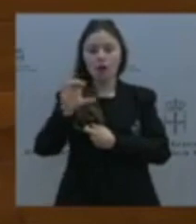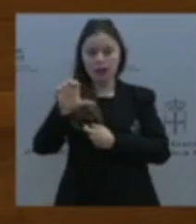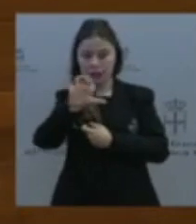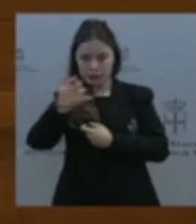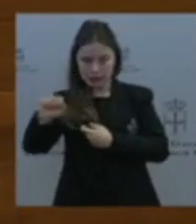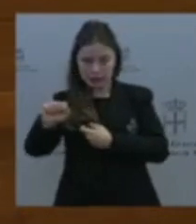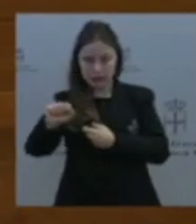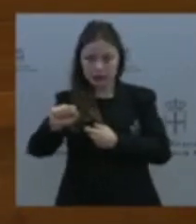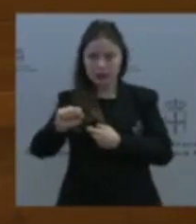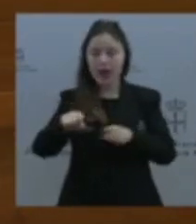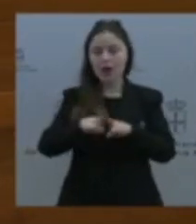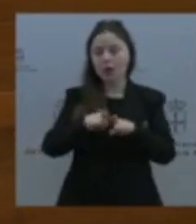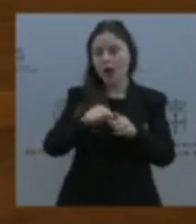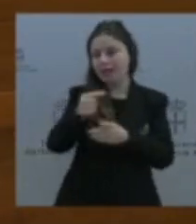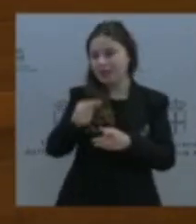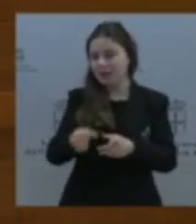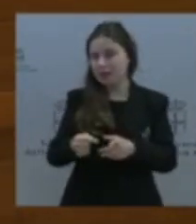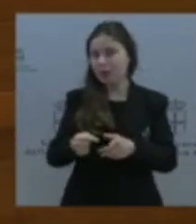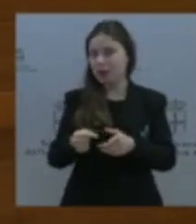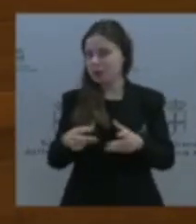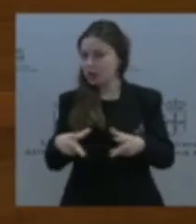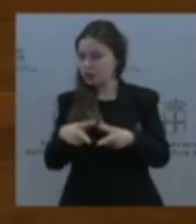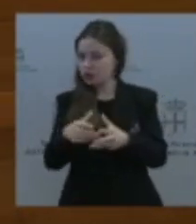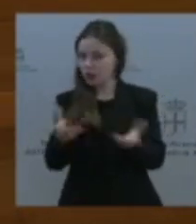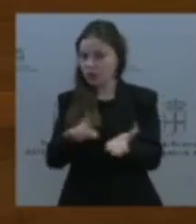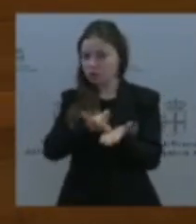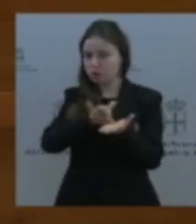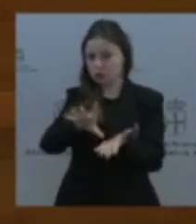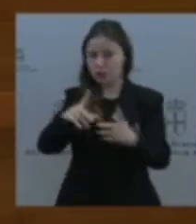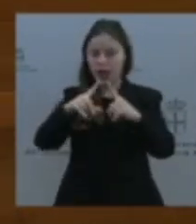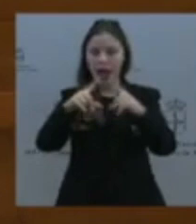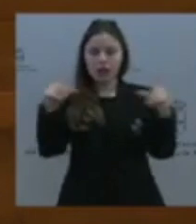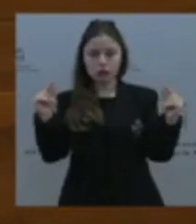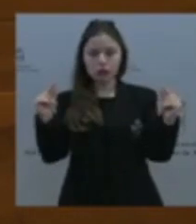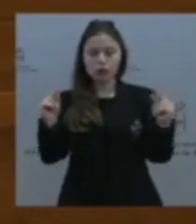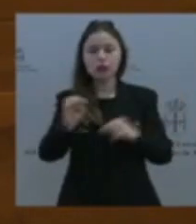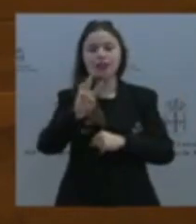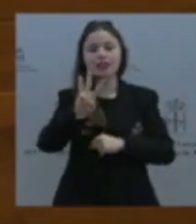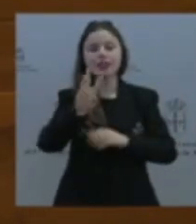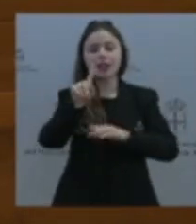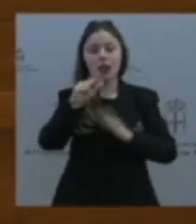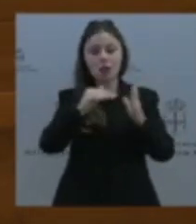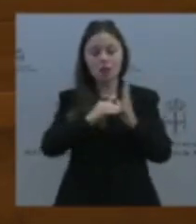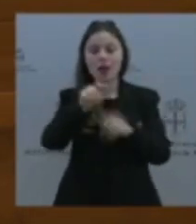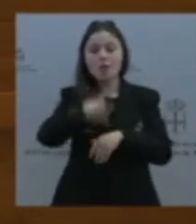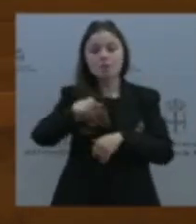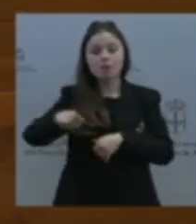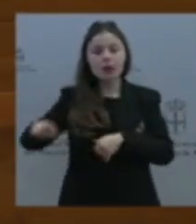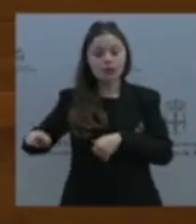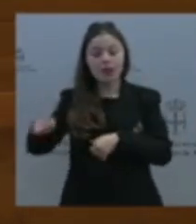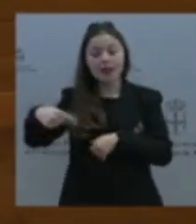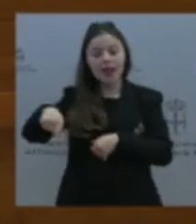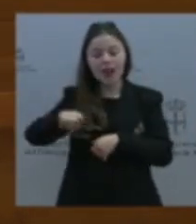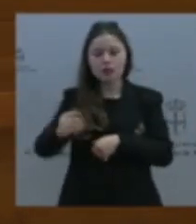sociedad expulsada, de una Asturias en la que hay 31.000 personas con las que fallaron todos los mecanismos